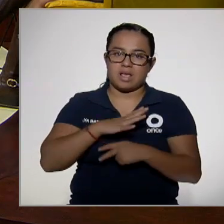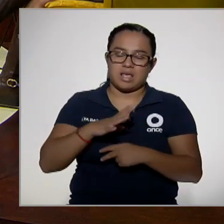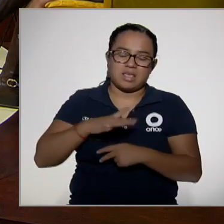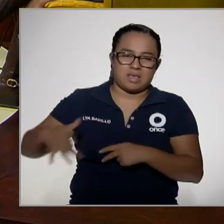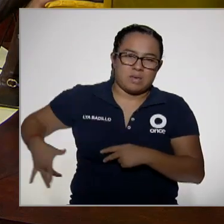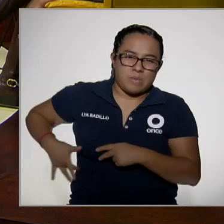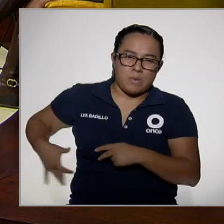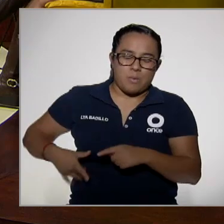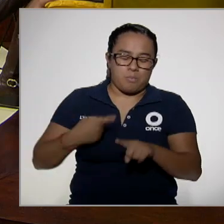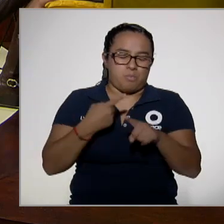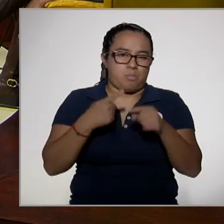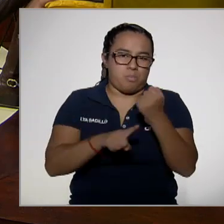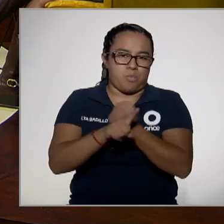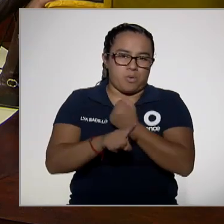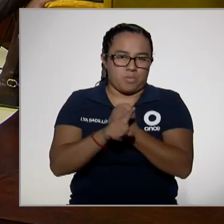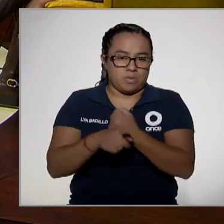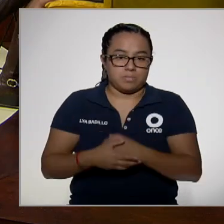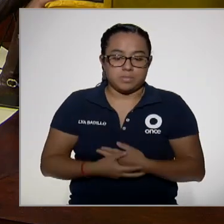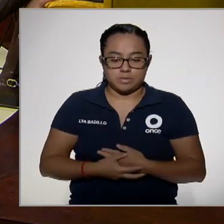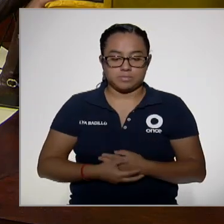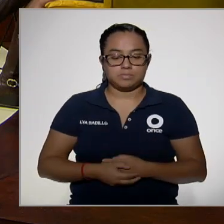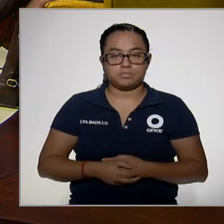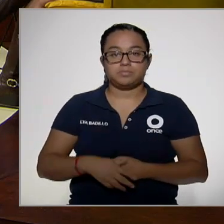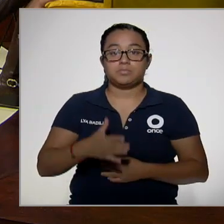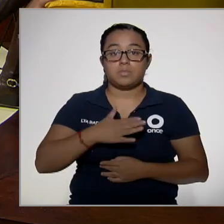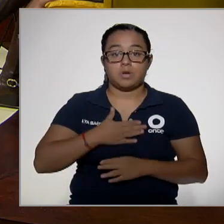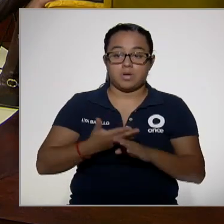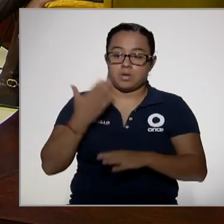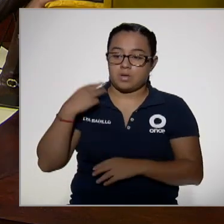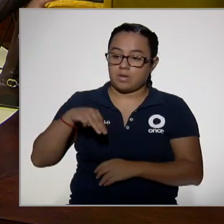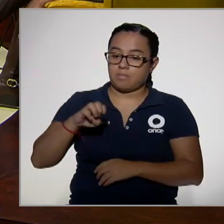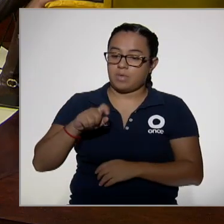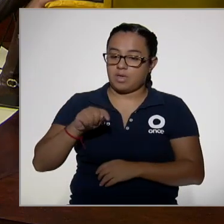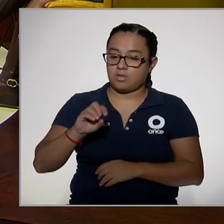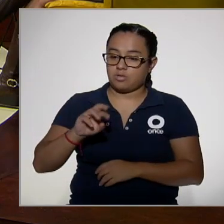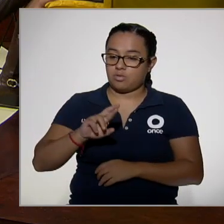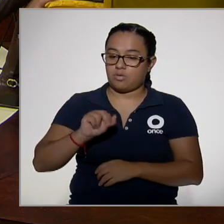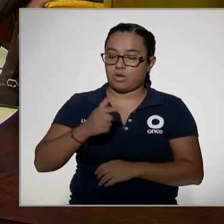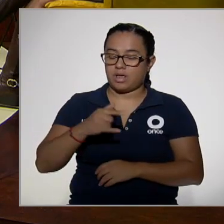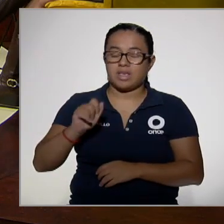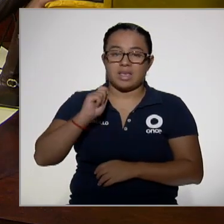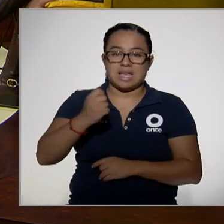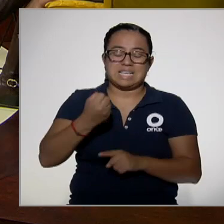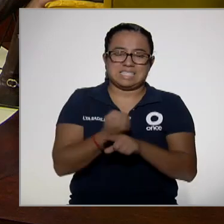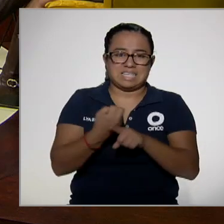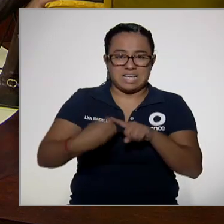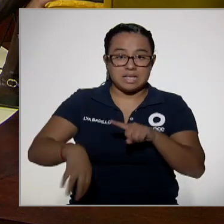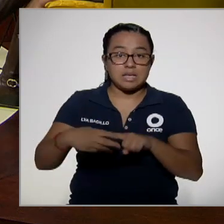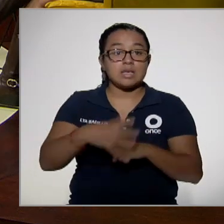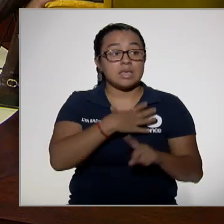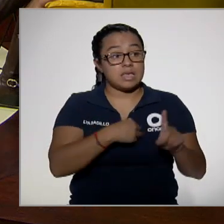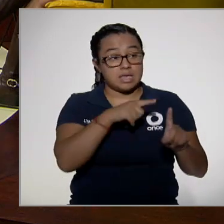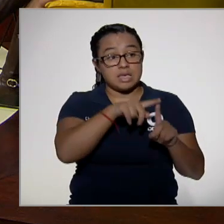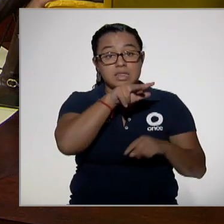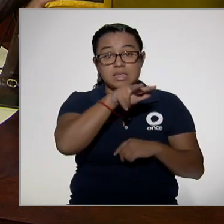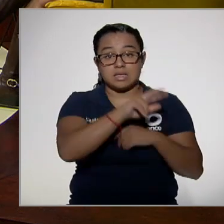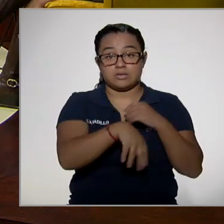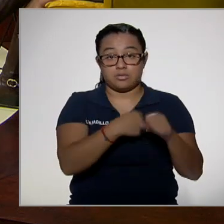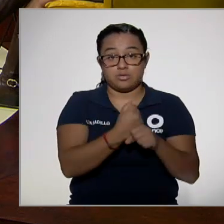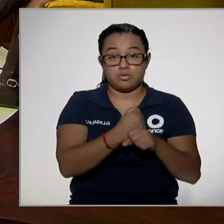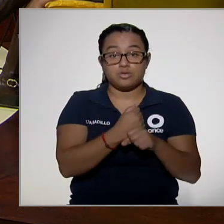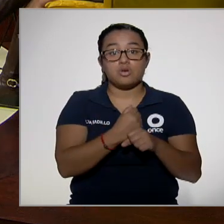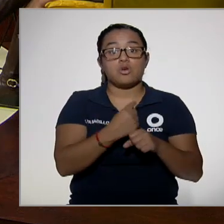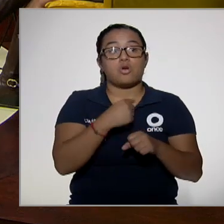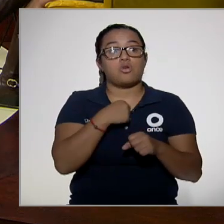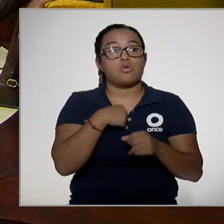a anemia tengo es mi youtube metrorragia sangrados uterinos muy abundantes y mi hija tiene 18 años puedo hacer